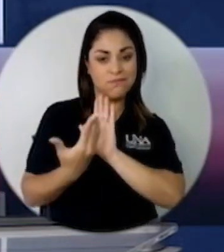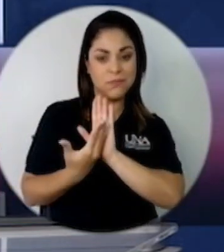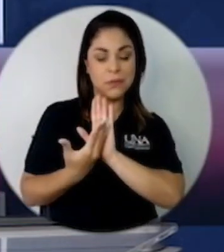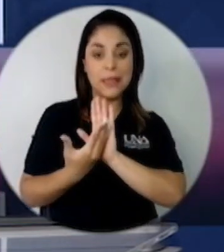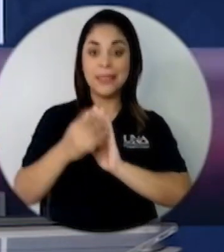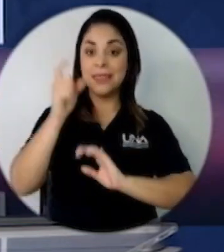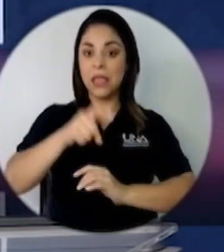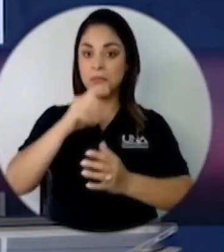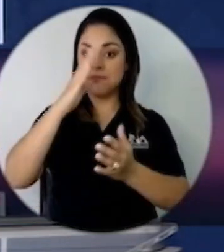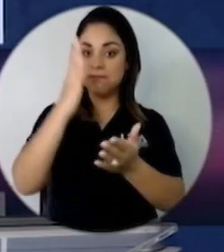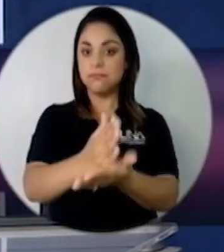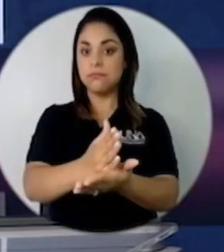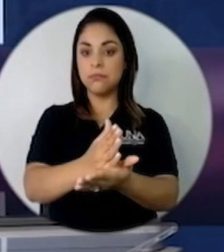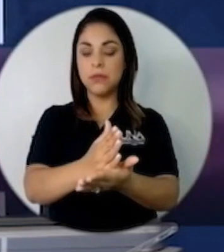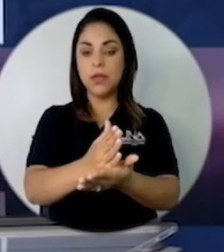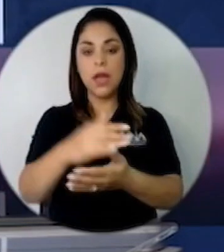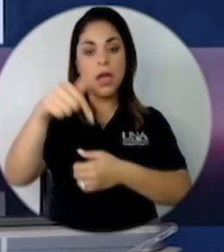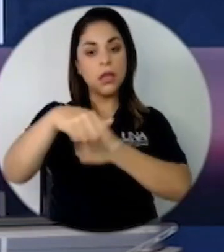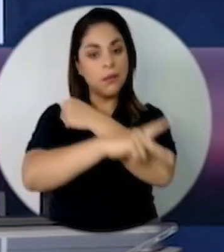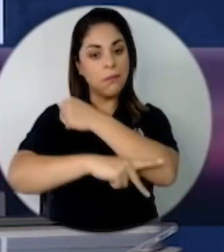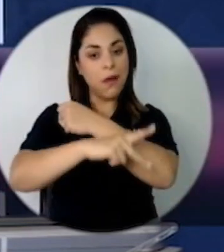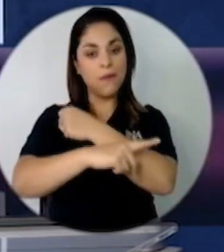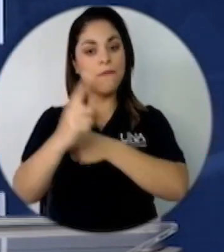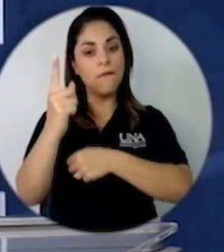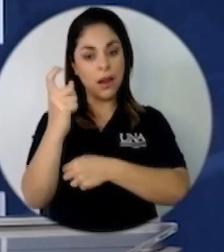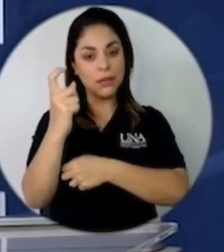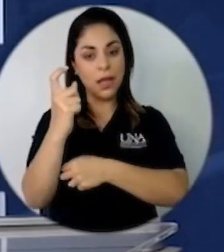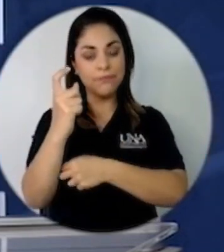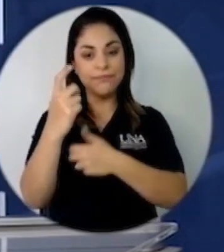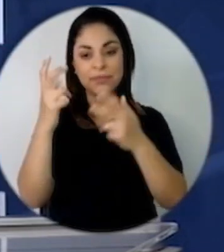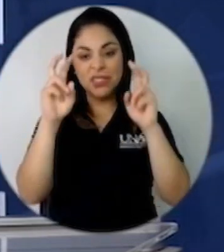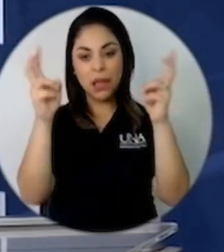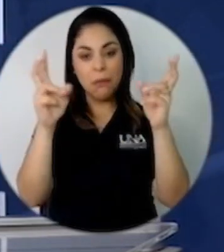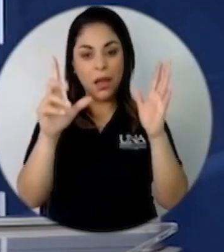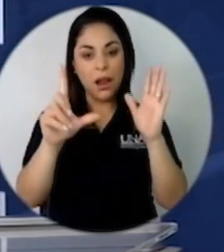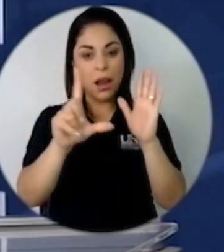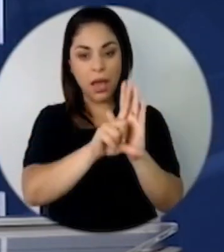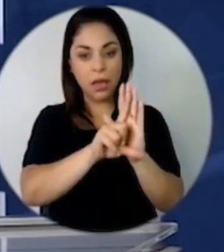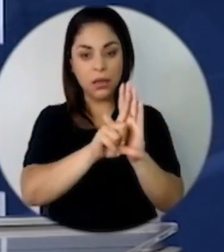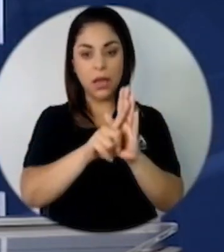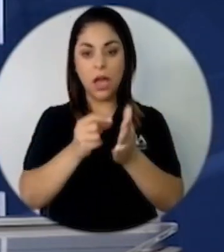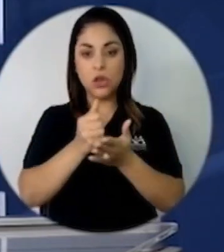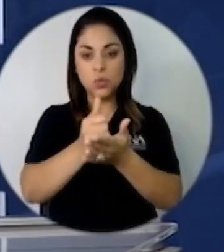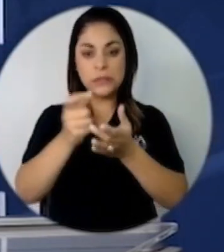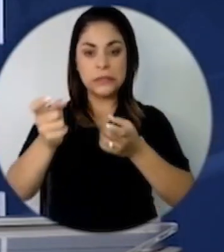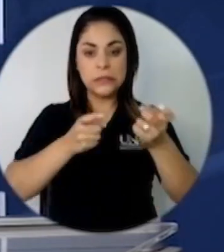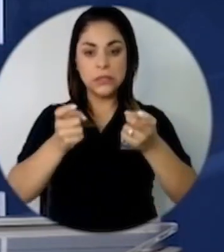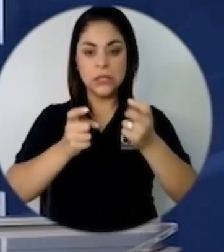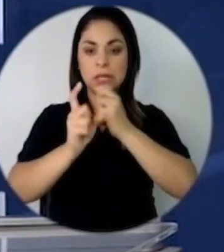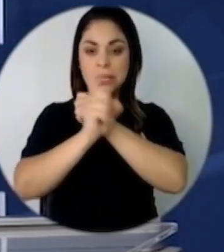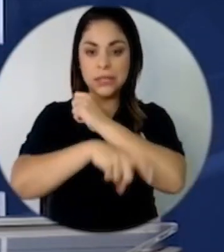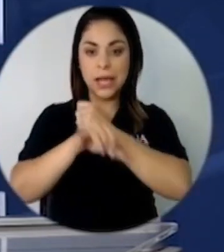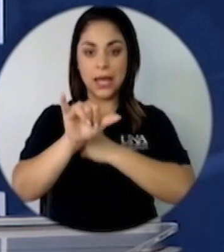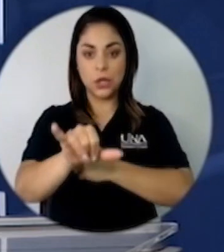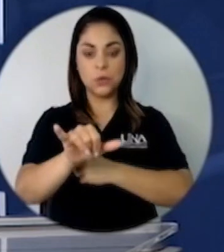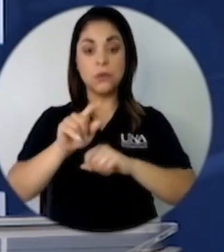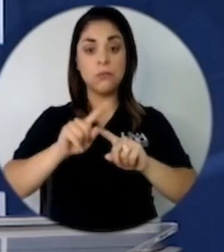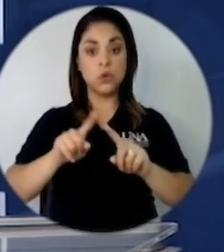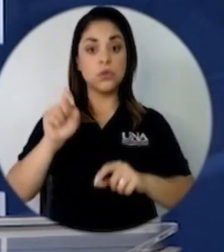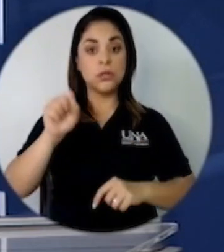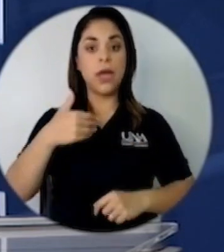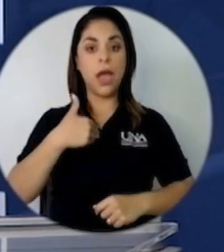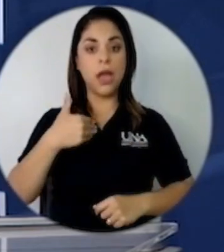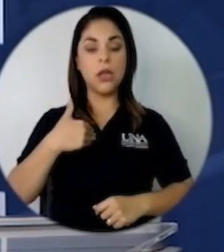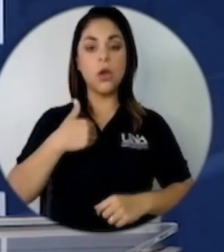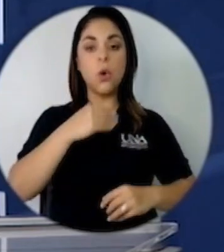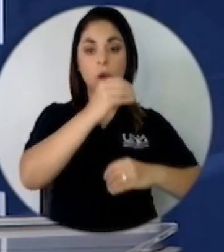detenida y si bien en el país no contamos aún con un marco legislativo que regule esto, sí hay